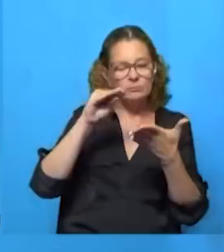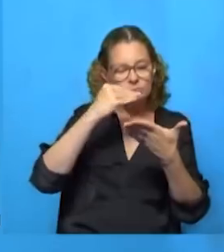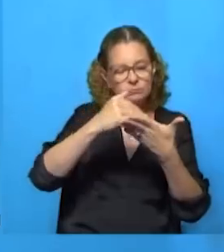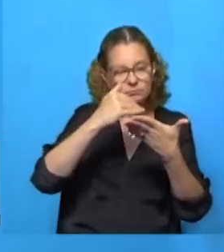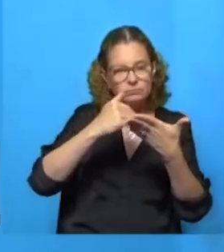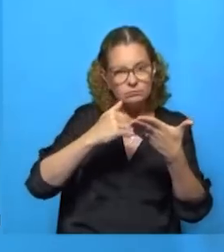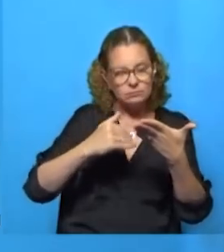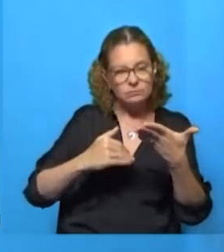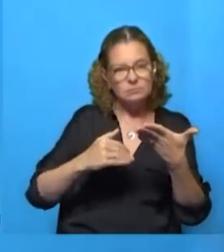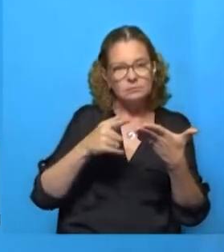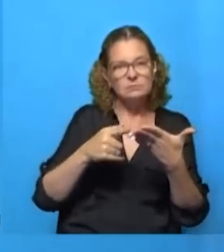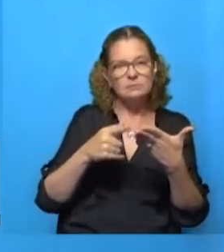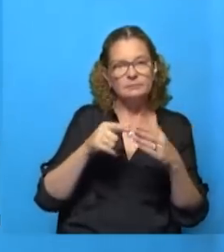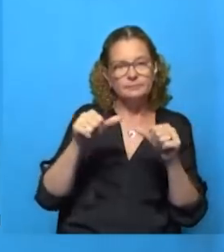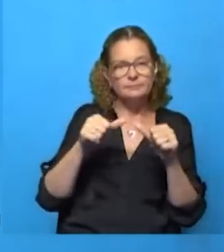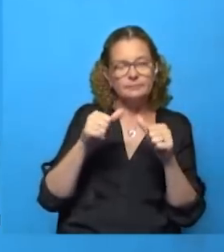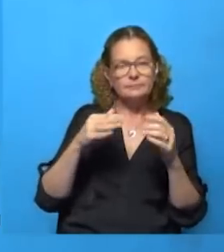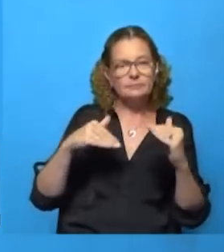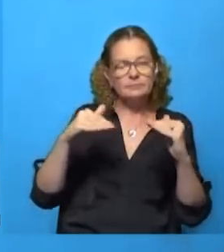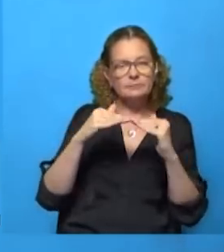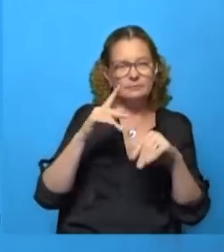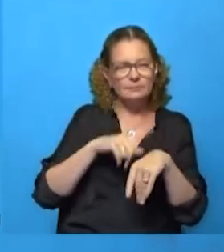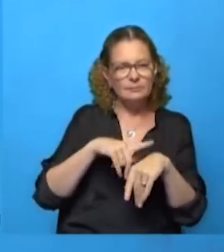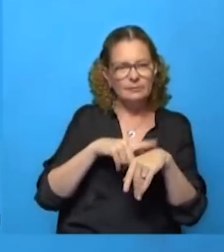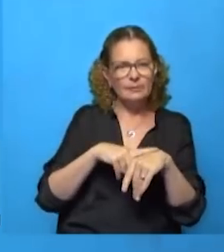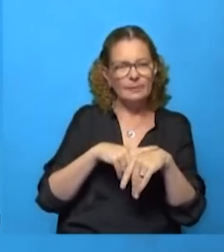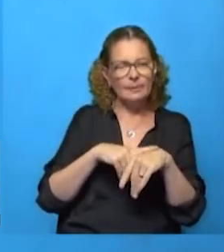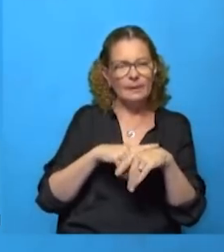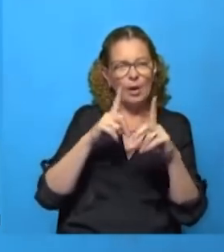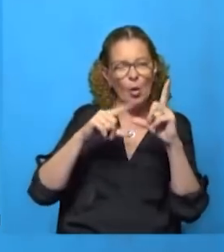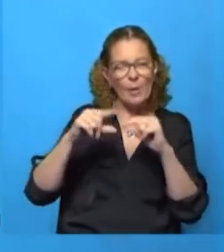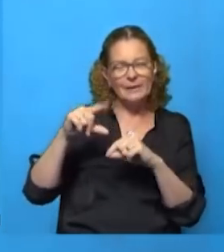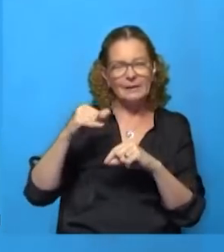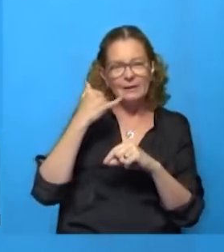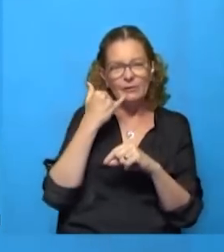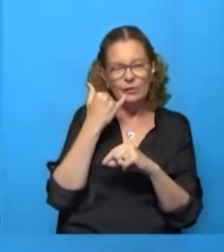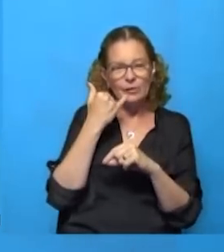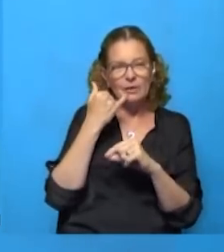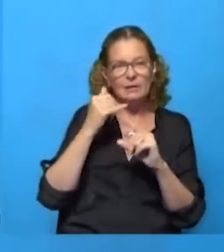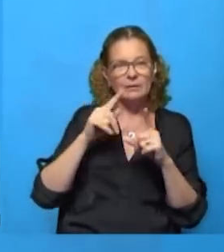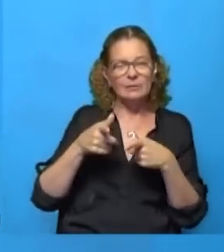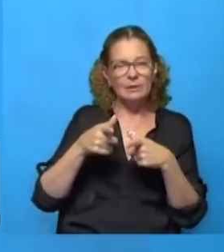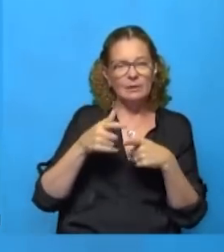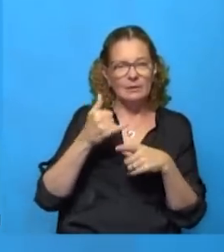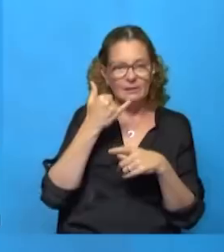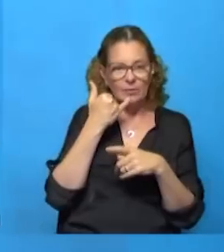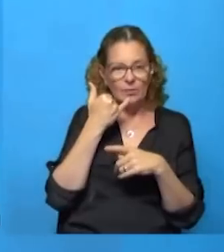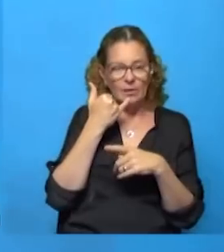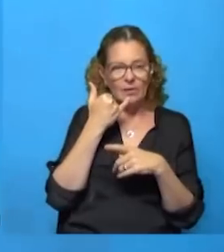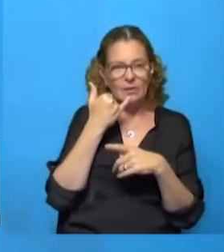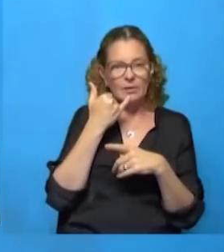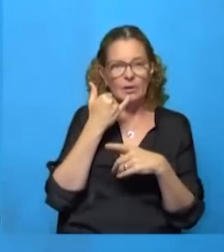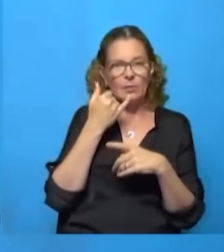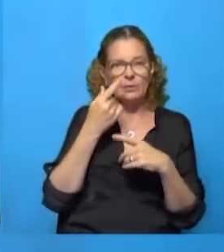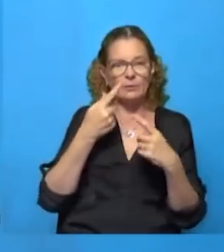aplicar un cuestionario de la misma duración en una encuesta telefónica fija y una encuesta telefónica celular tiene